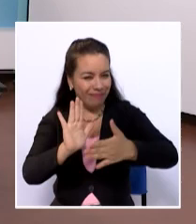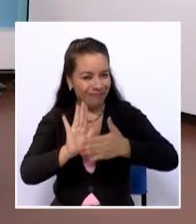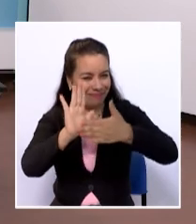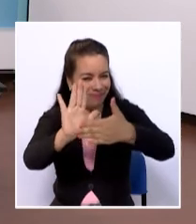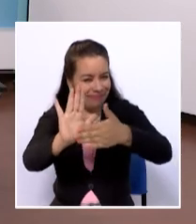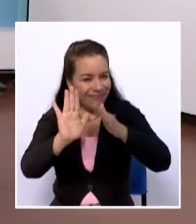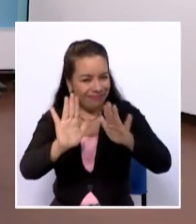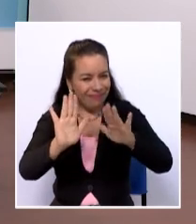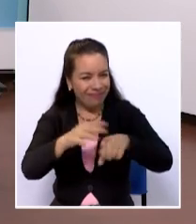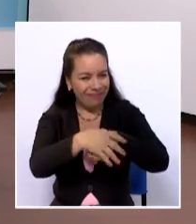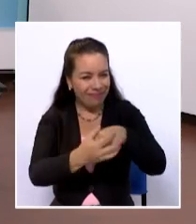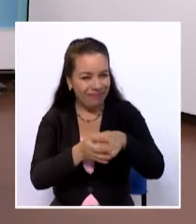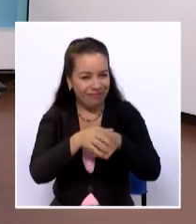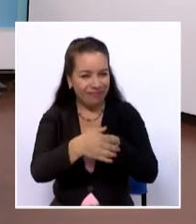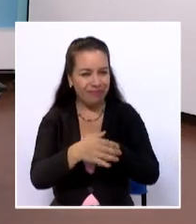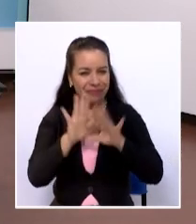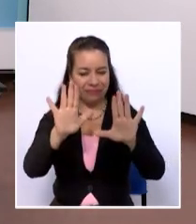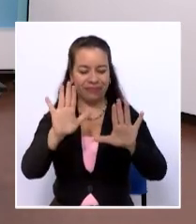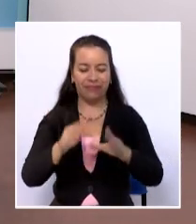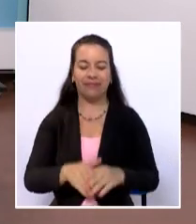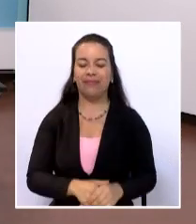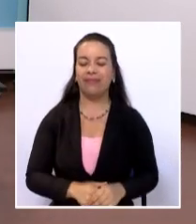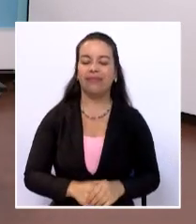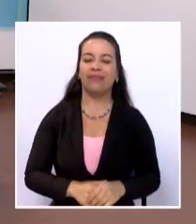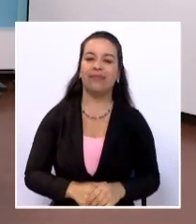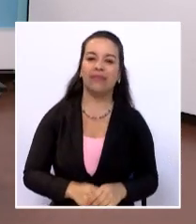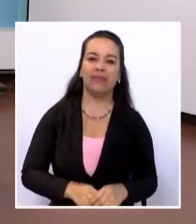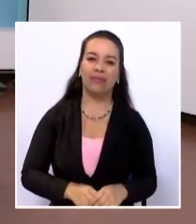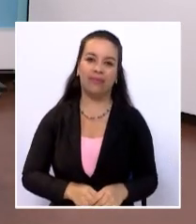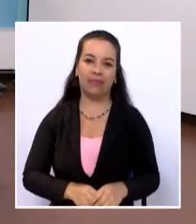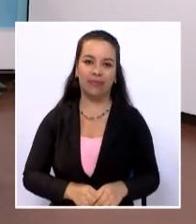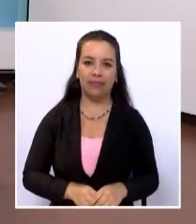la rodilla ya regresamos con ustedes